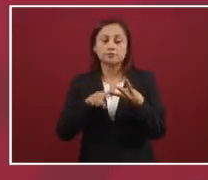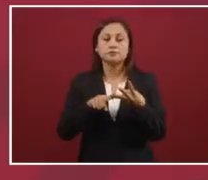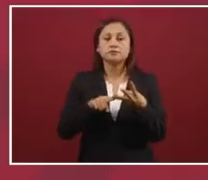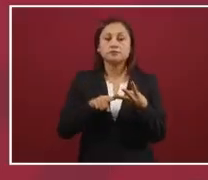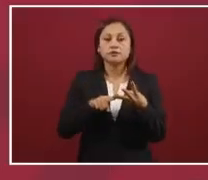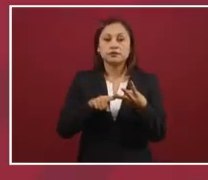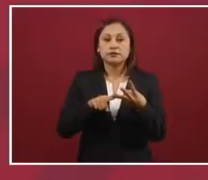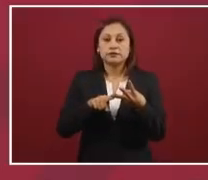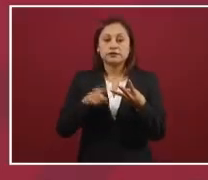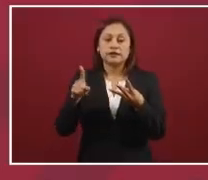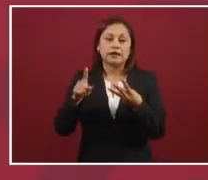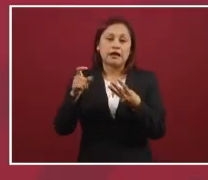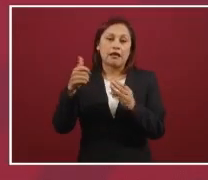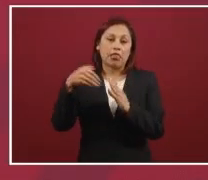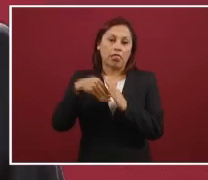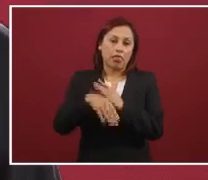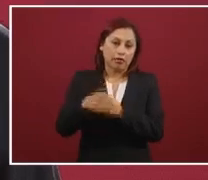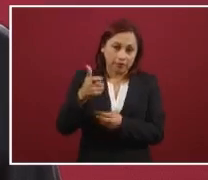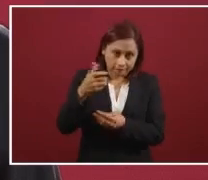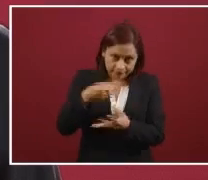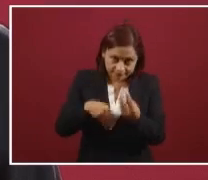la recesión